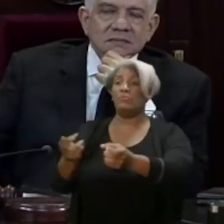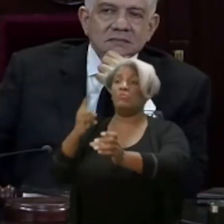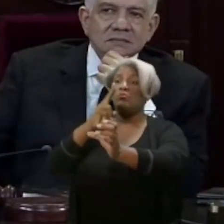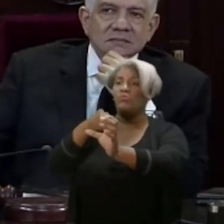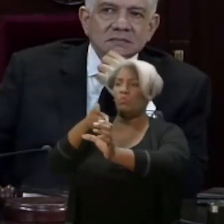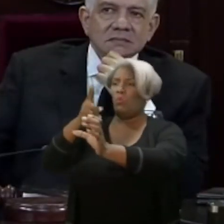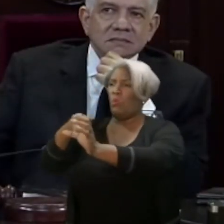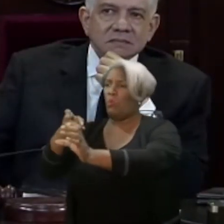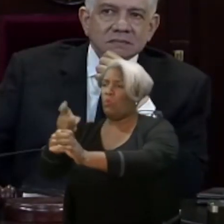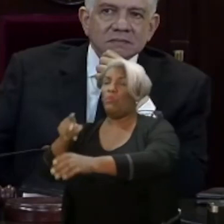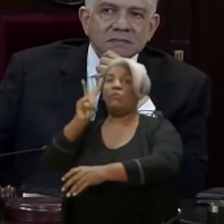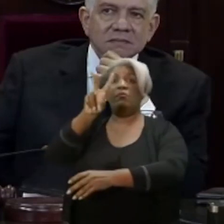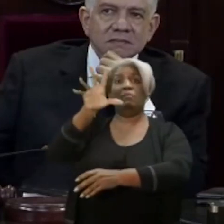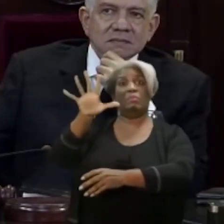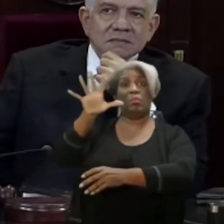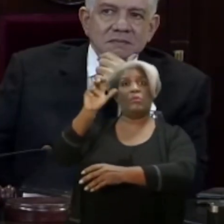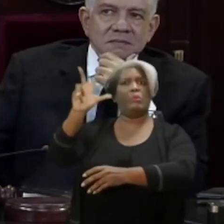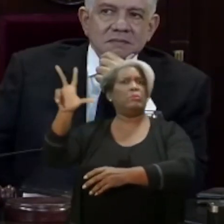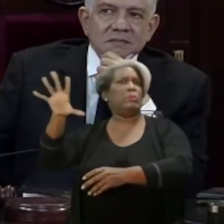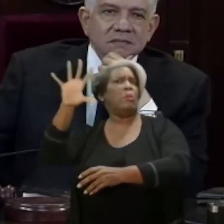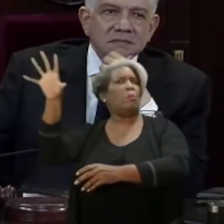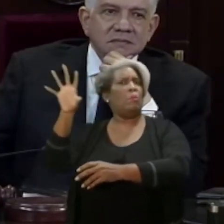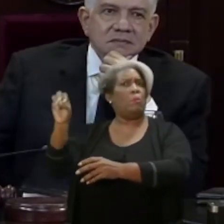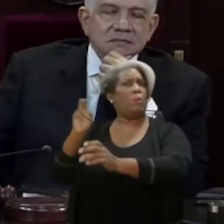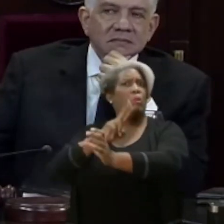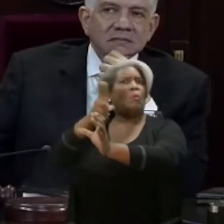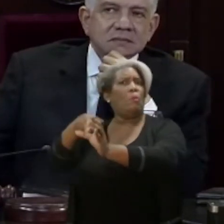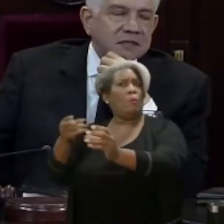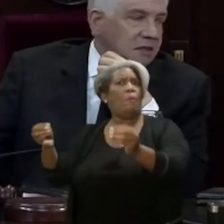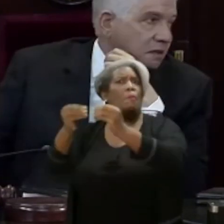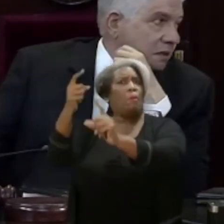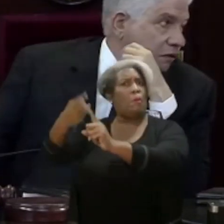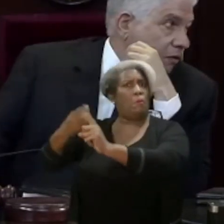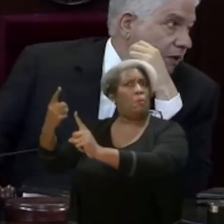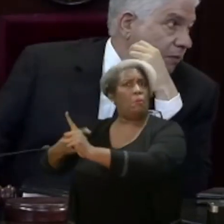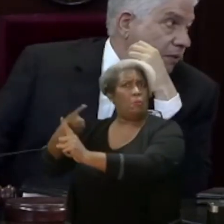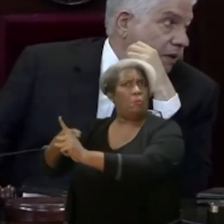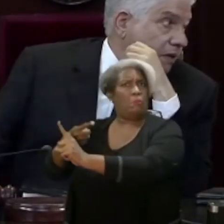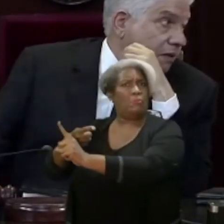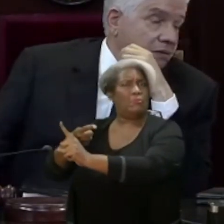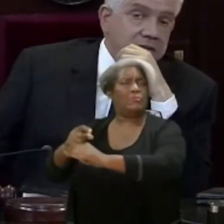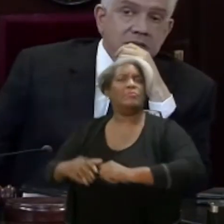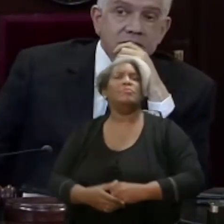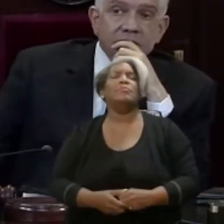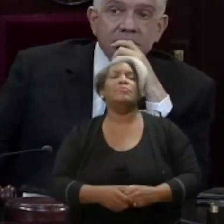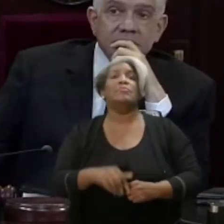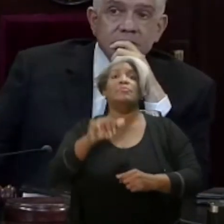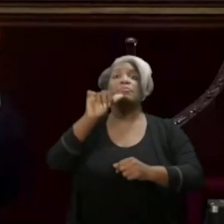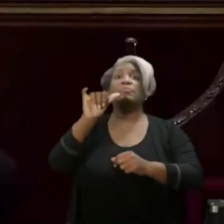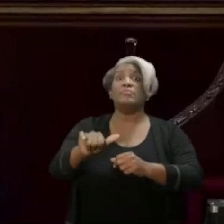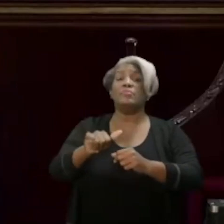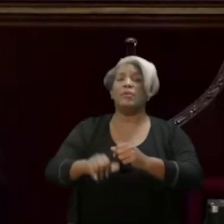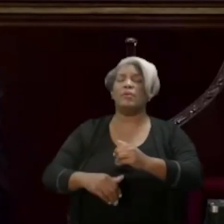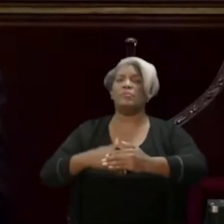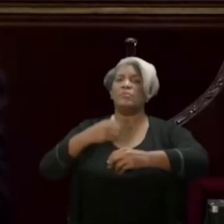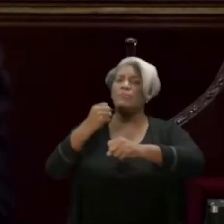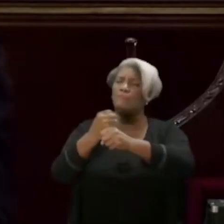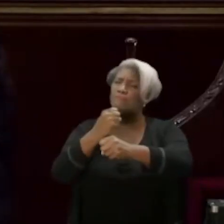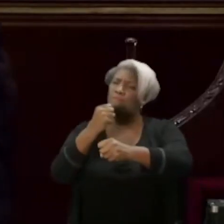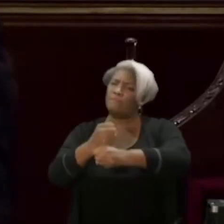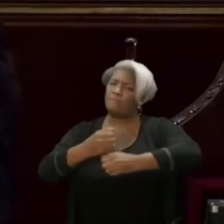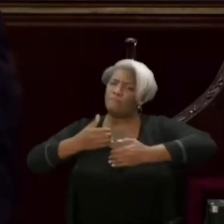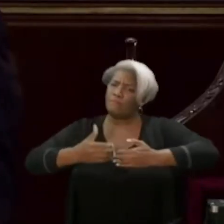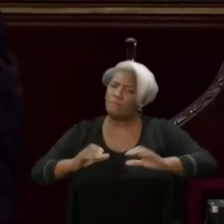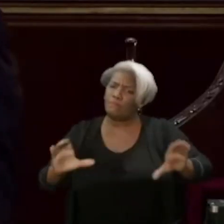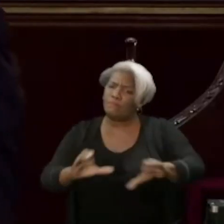del 25 al 35% y muchas más propiedades. Este desempeño se dio a pesar que